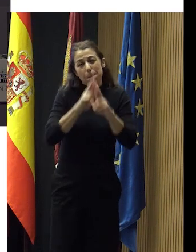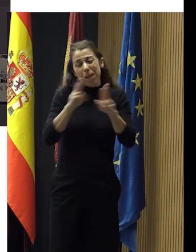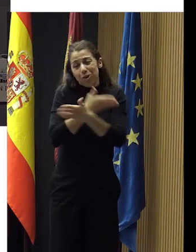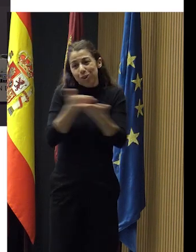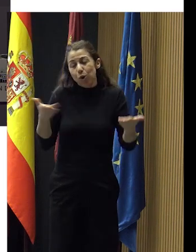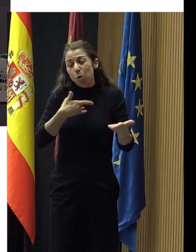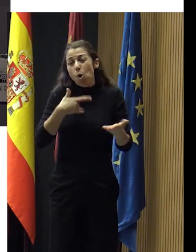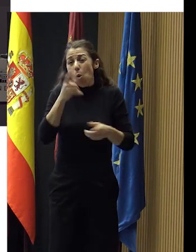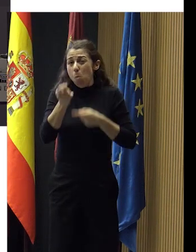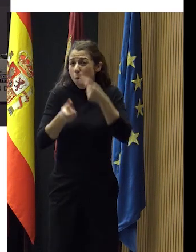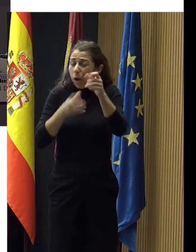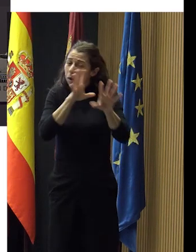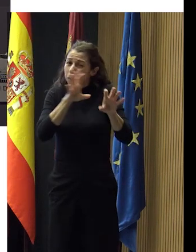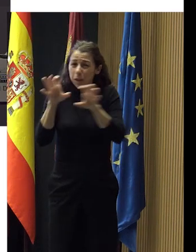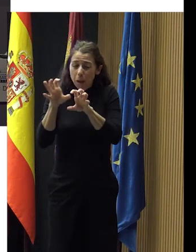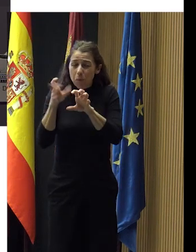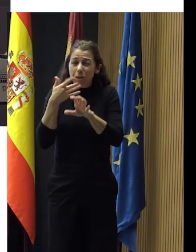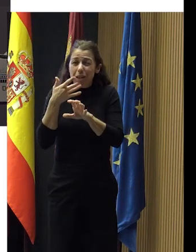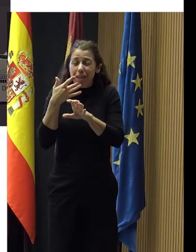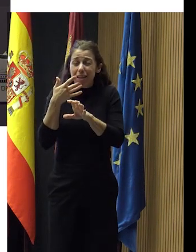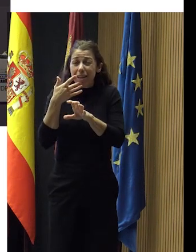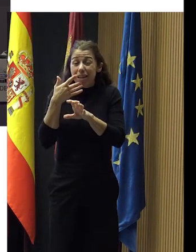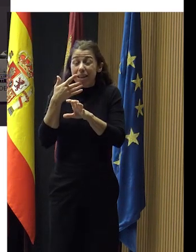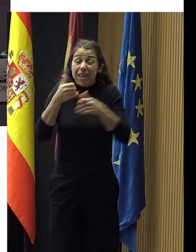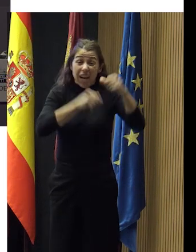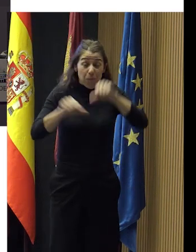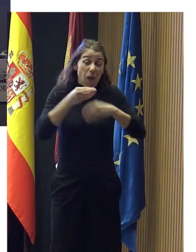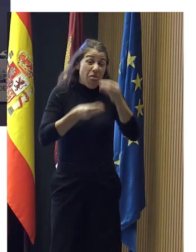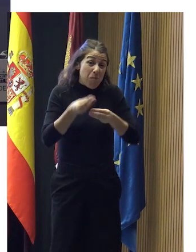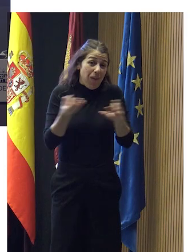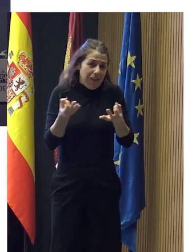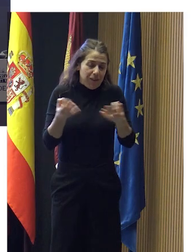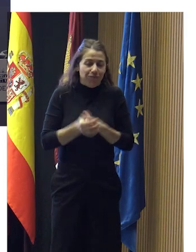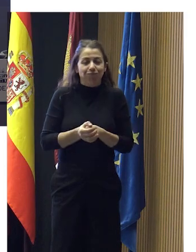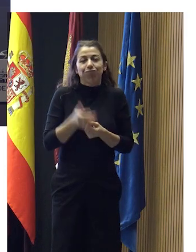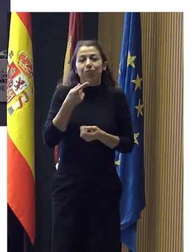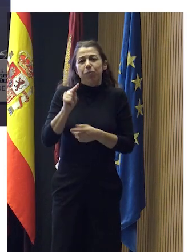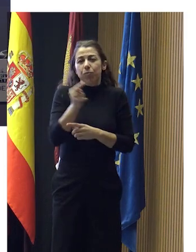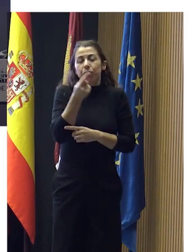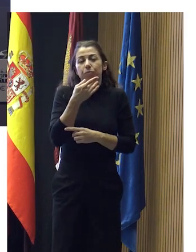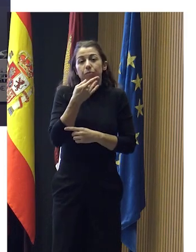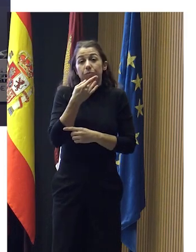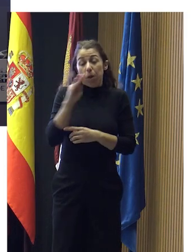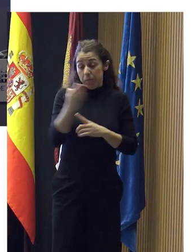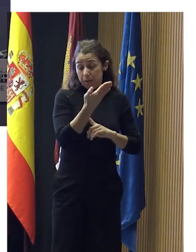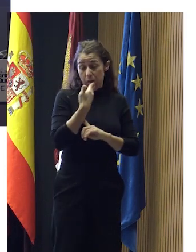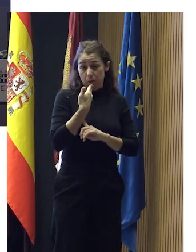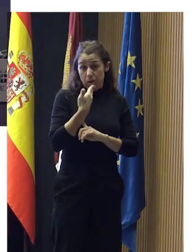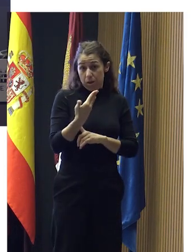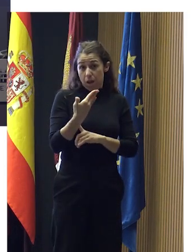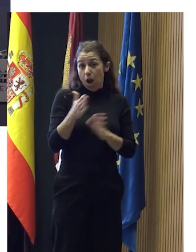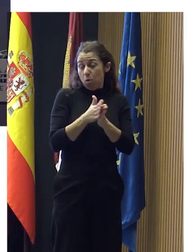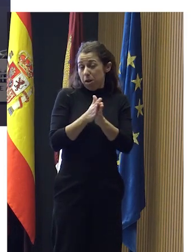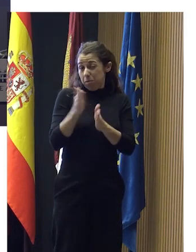hoy aprendamos un poco y conozcamos un poco más sobre lo que hacemos en el laboratorio. Primero, me ha presentado ya muy bien